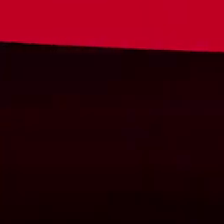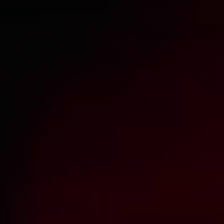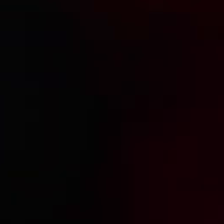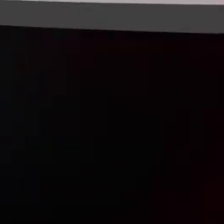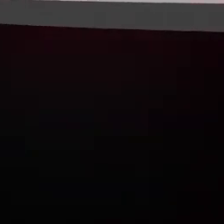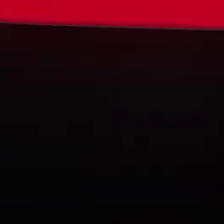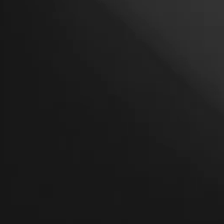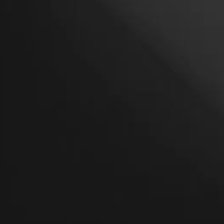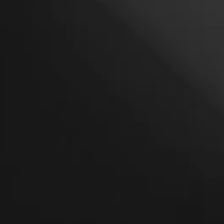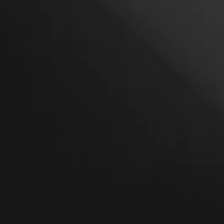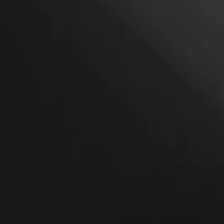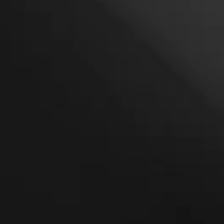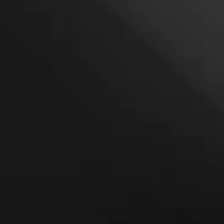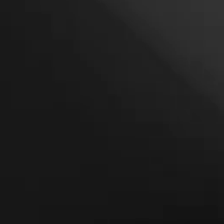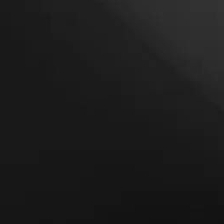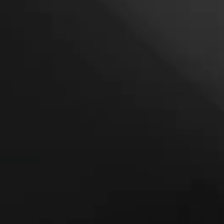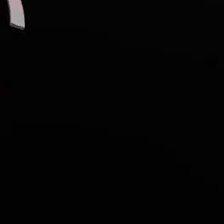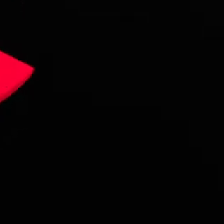Música